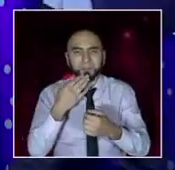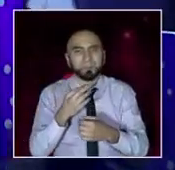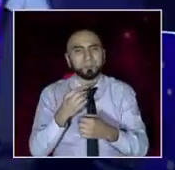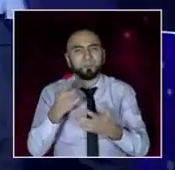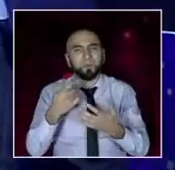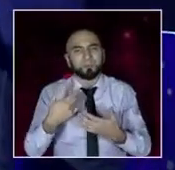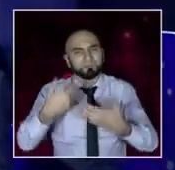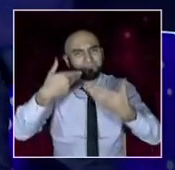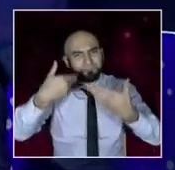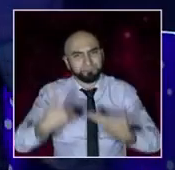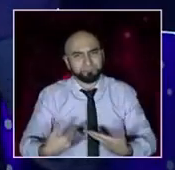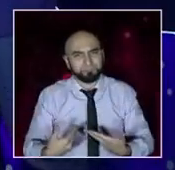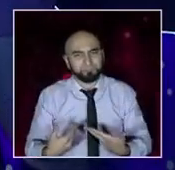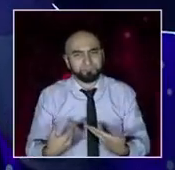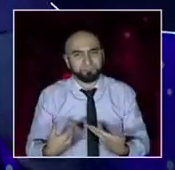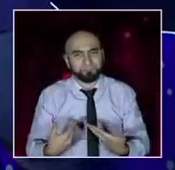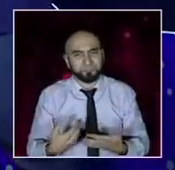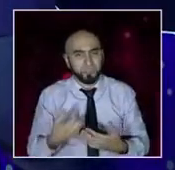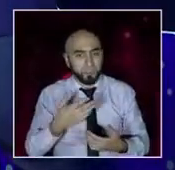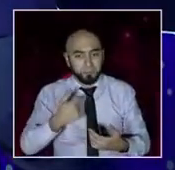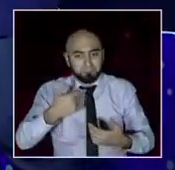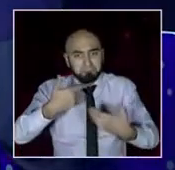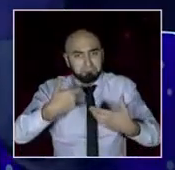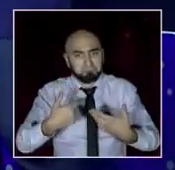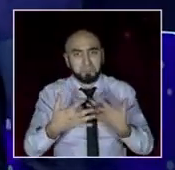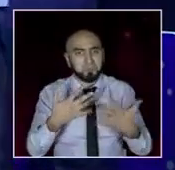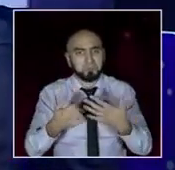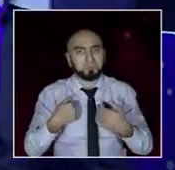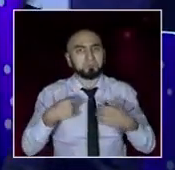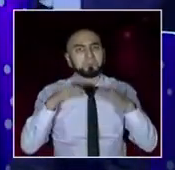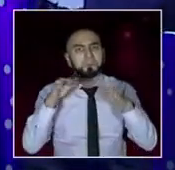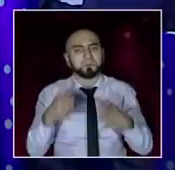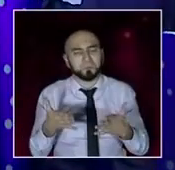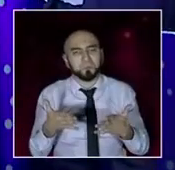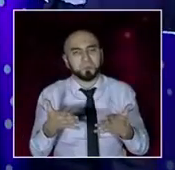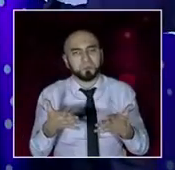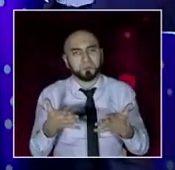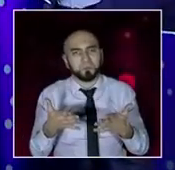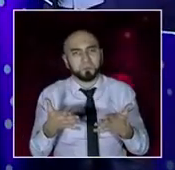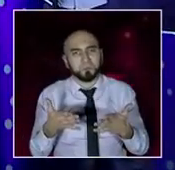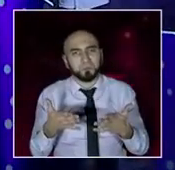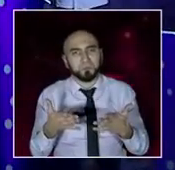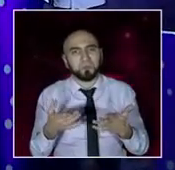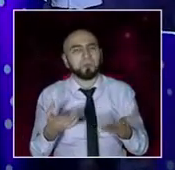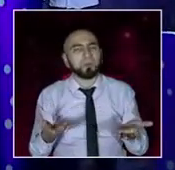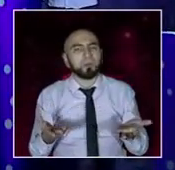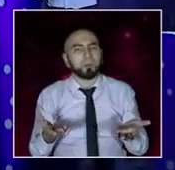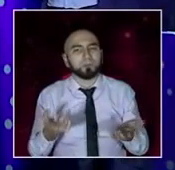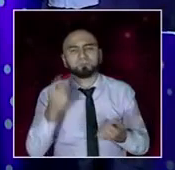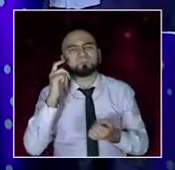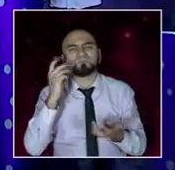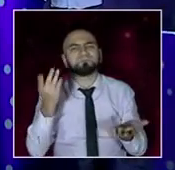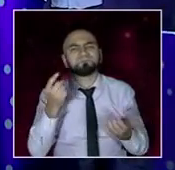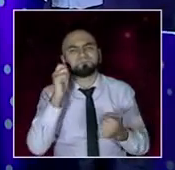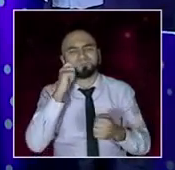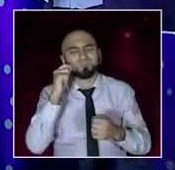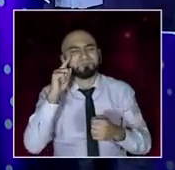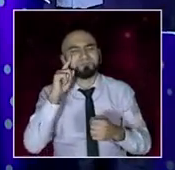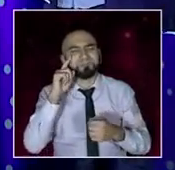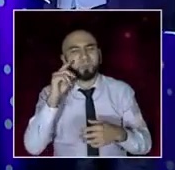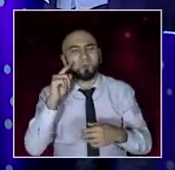ser. Ser tú mismo o ser yo mismo no es la cosa que hace la percepción, es otra